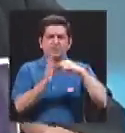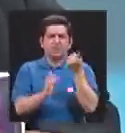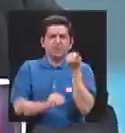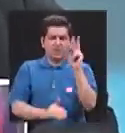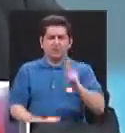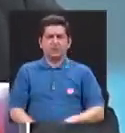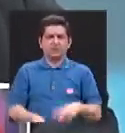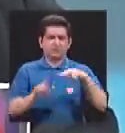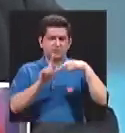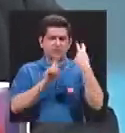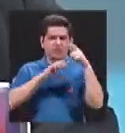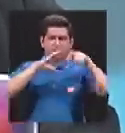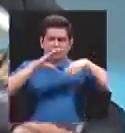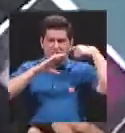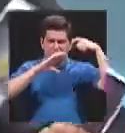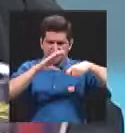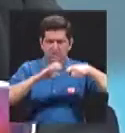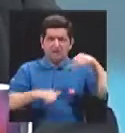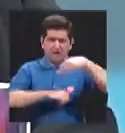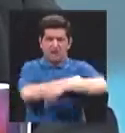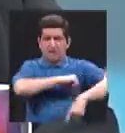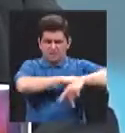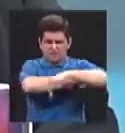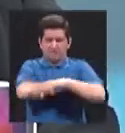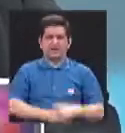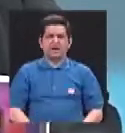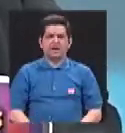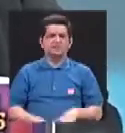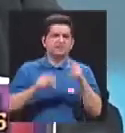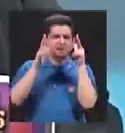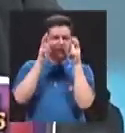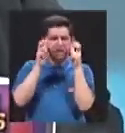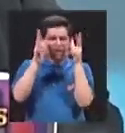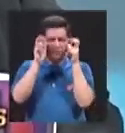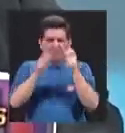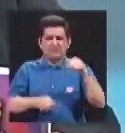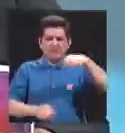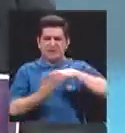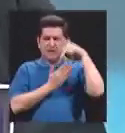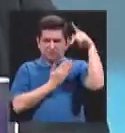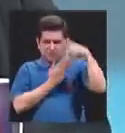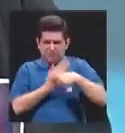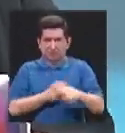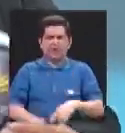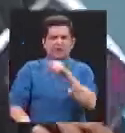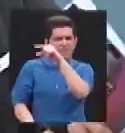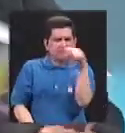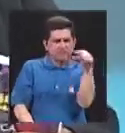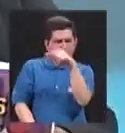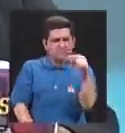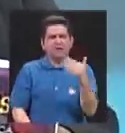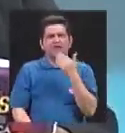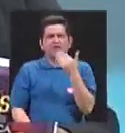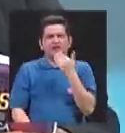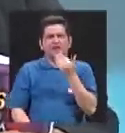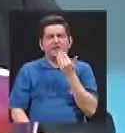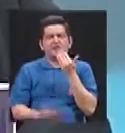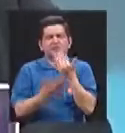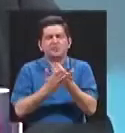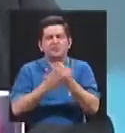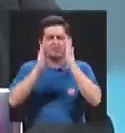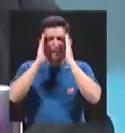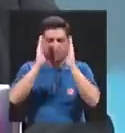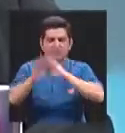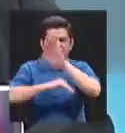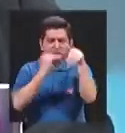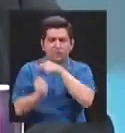el 2012 desde el punto de vista cinematográfico en el país y cómo lo captamos en nuestro programa semana a semana gracias a la